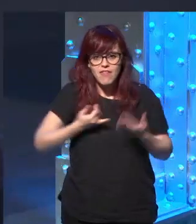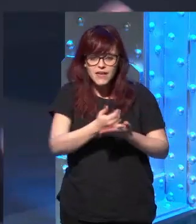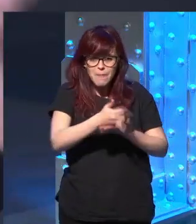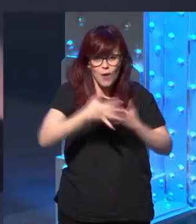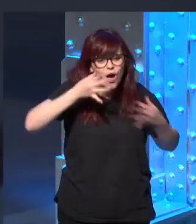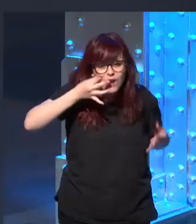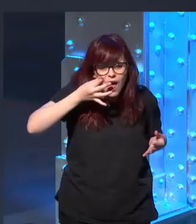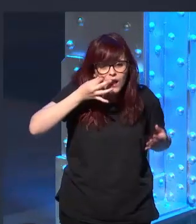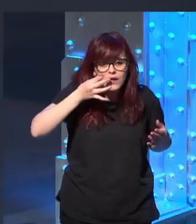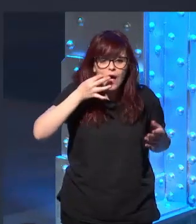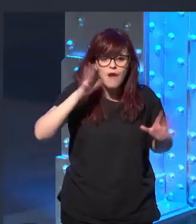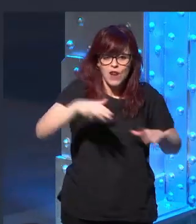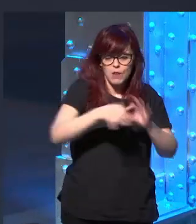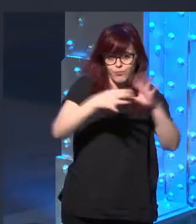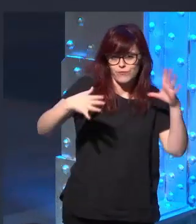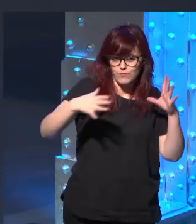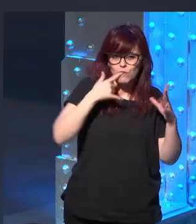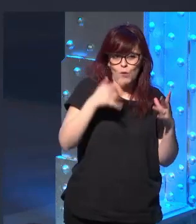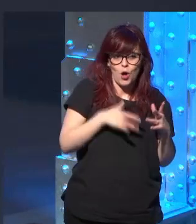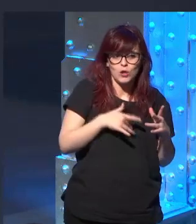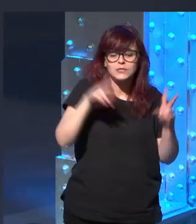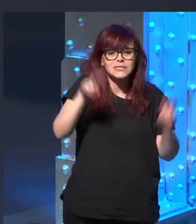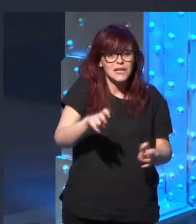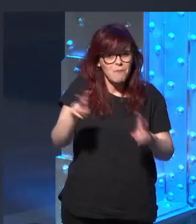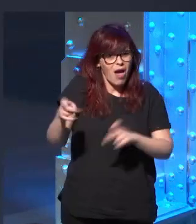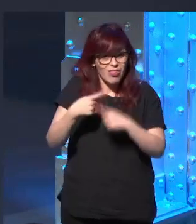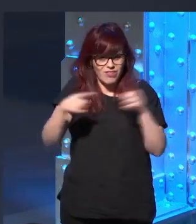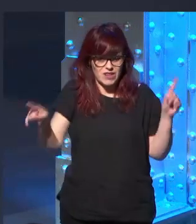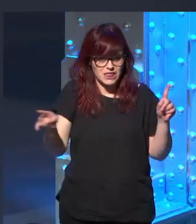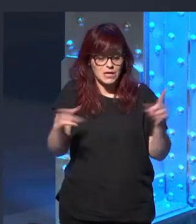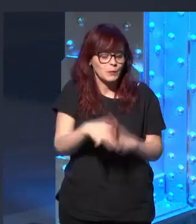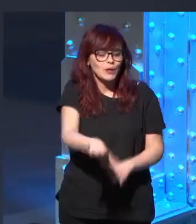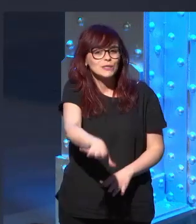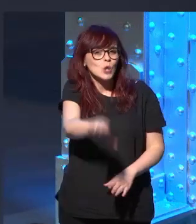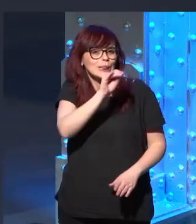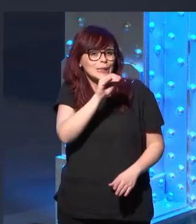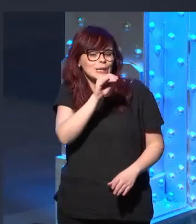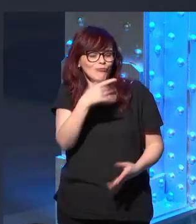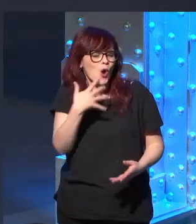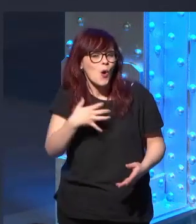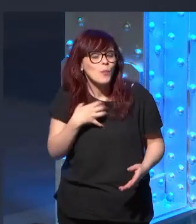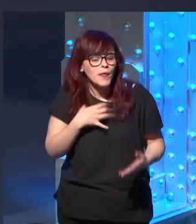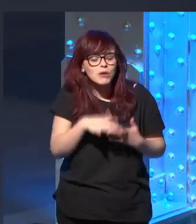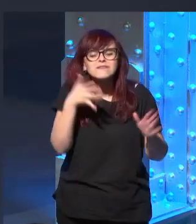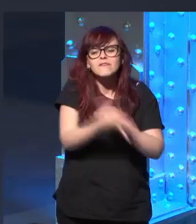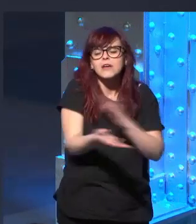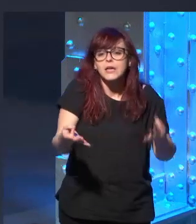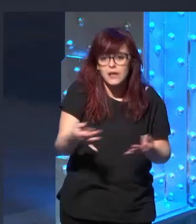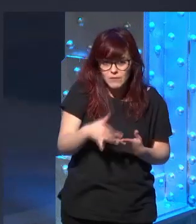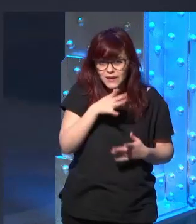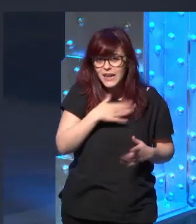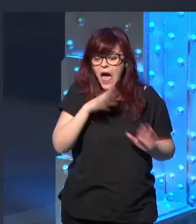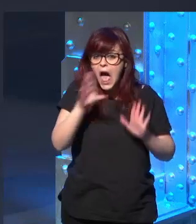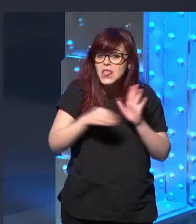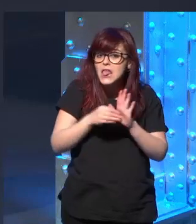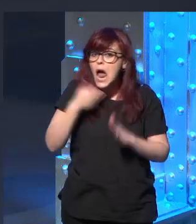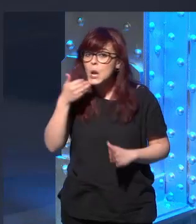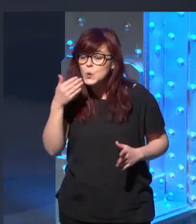campo de verdad, o sea, creemos que es otra cosa completamente diferente, que no podemos entender lo que significa, yo creo. ¿Queréis añadir